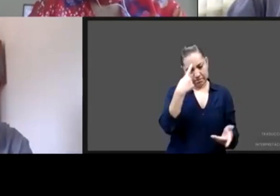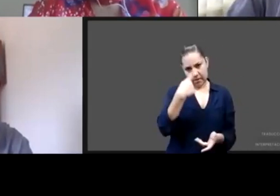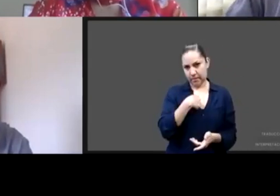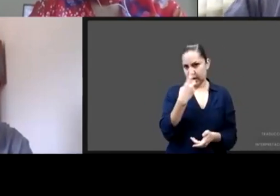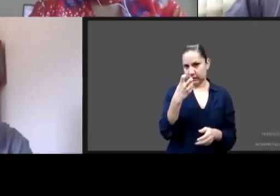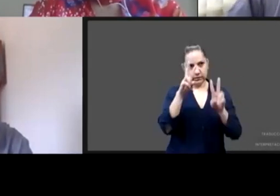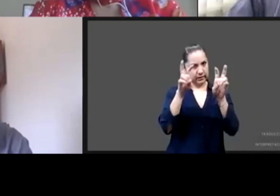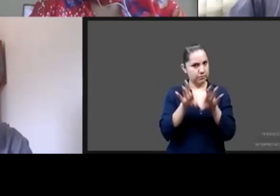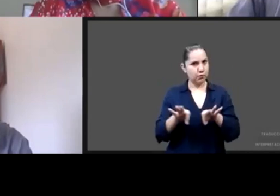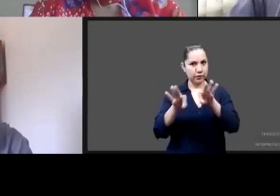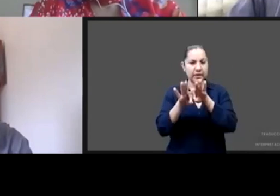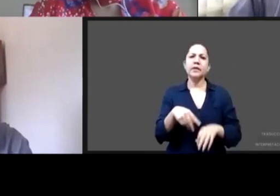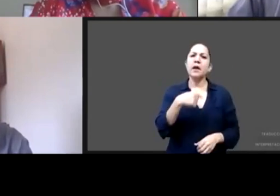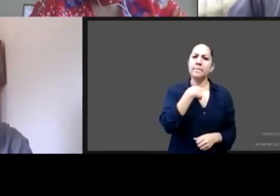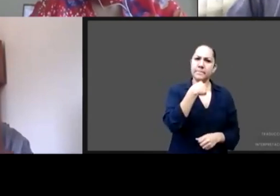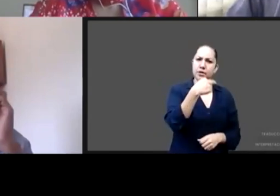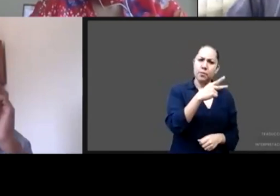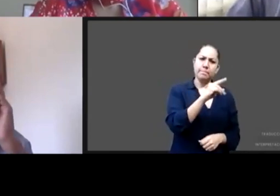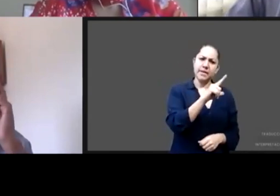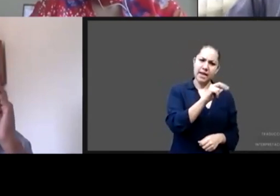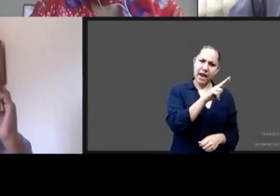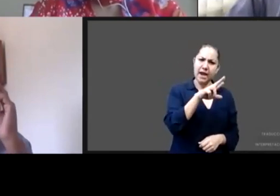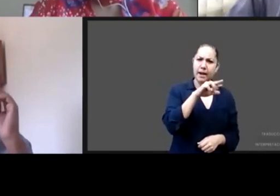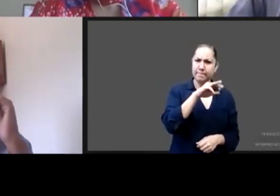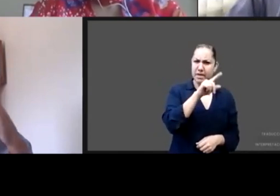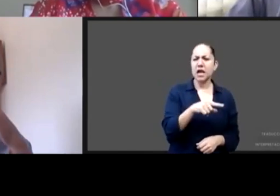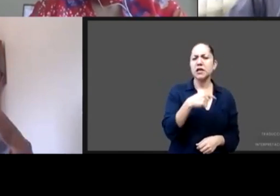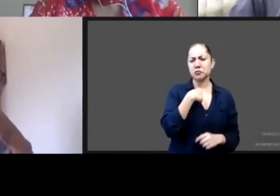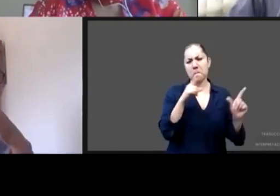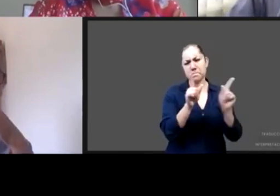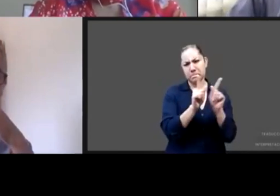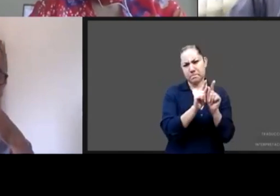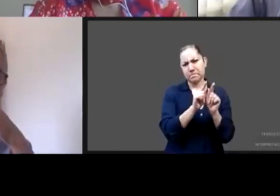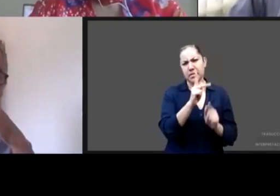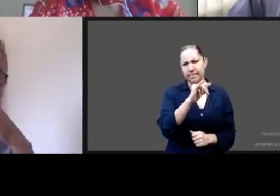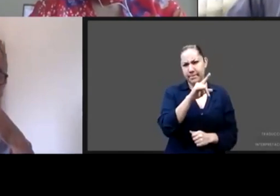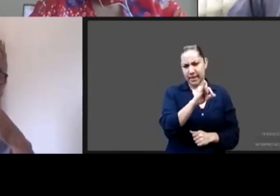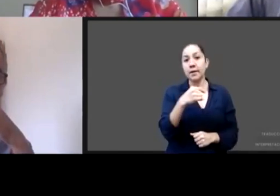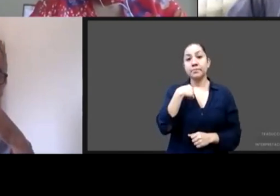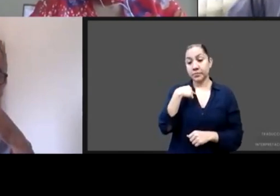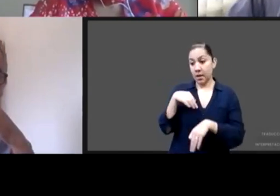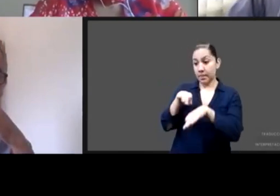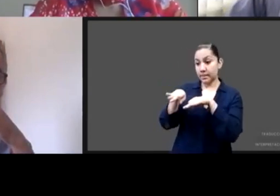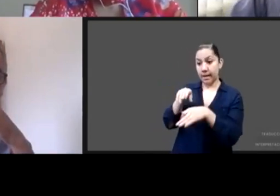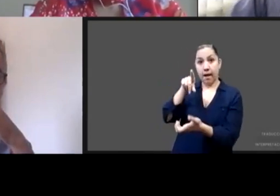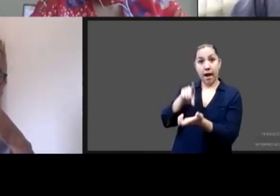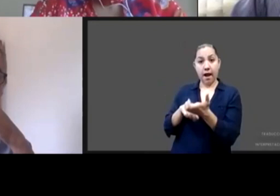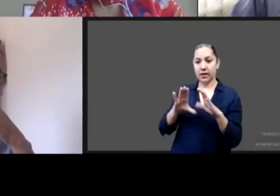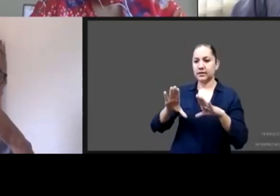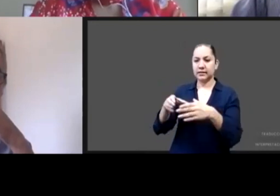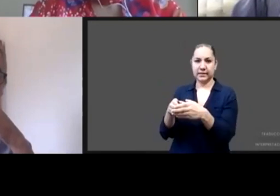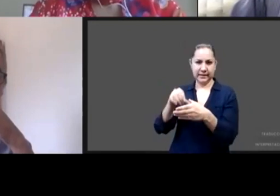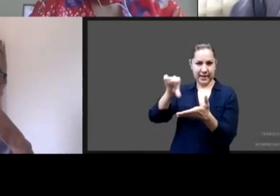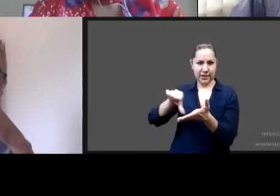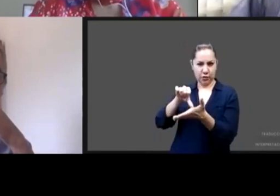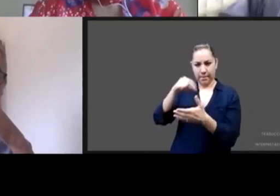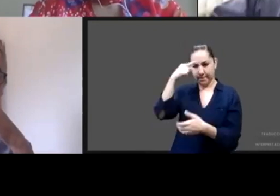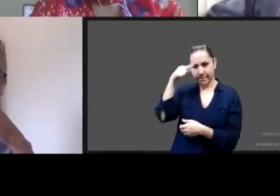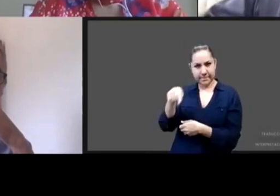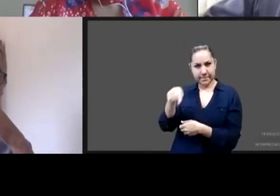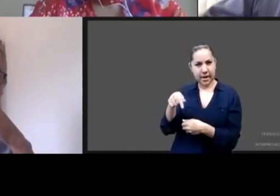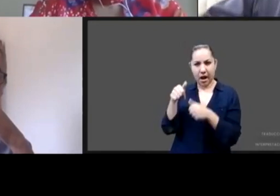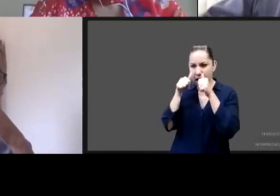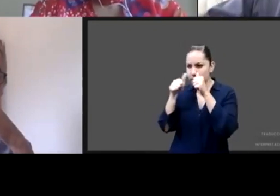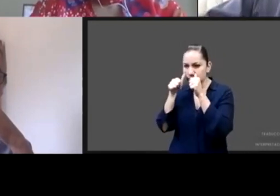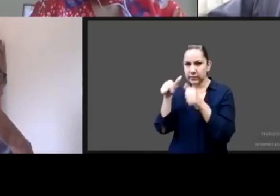digan Pili. Yo trabajo para el Centro Internacional para Niños Desaparecidos y Explotados, ICMEC. Soy la directora de Protección Infantil y